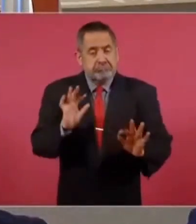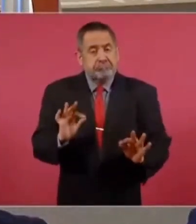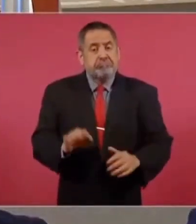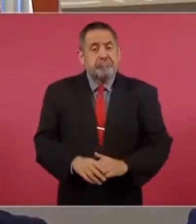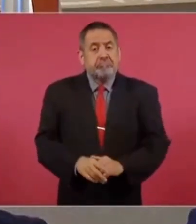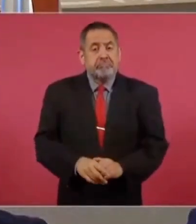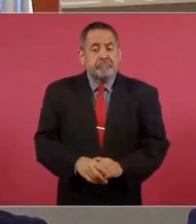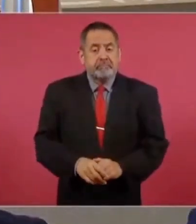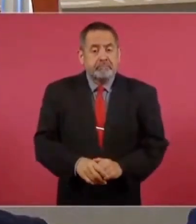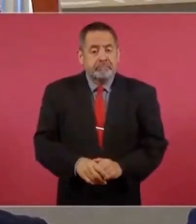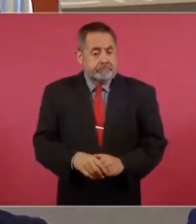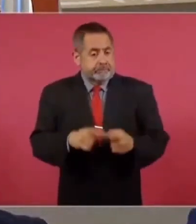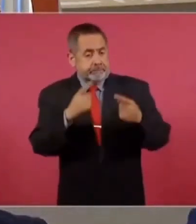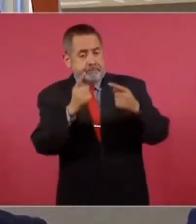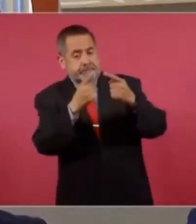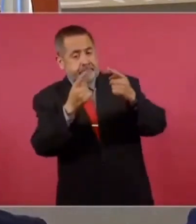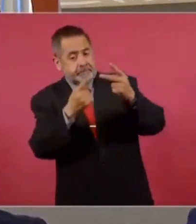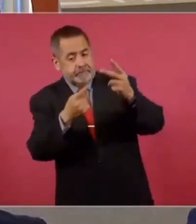Pero así,